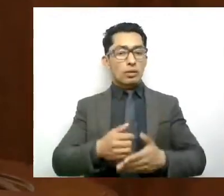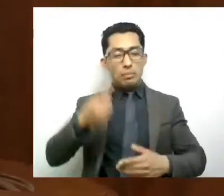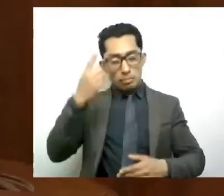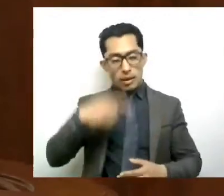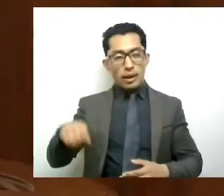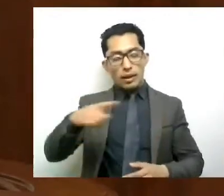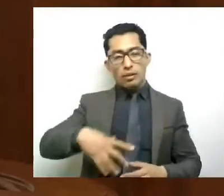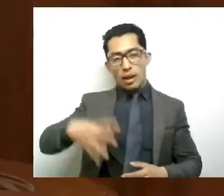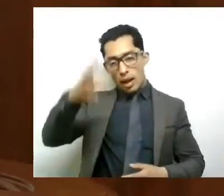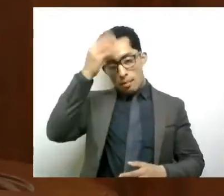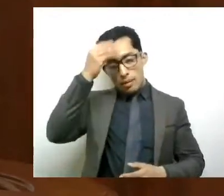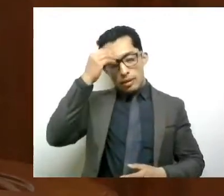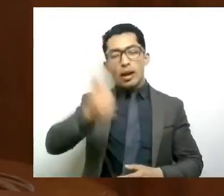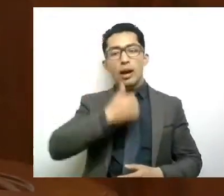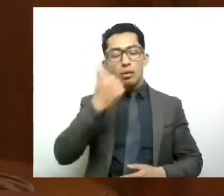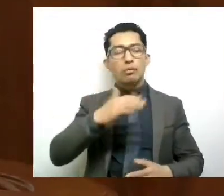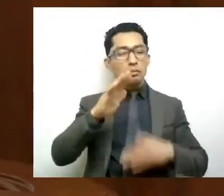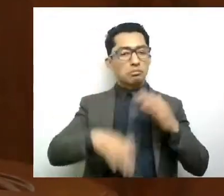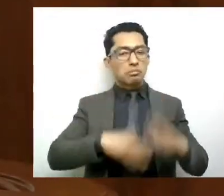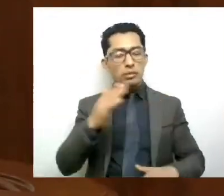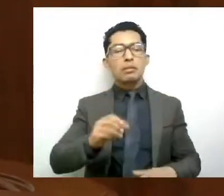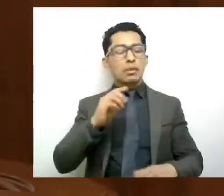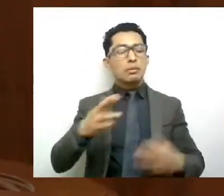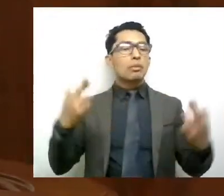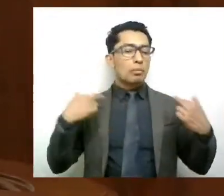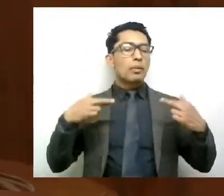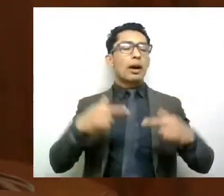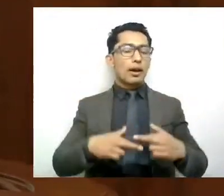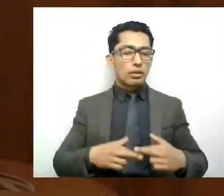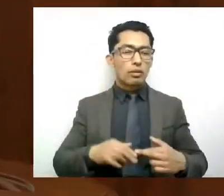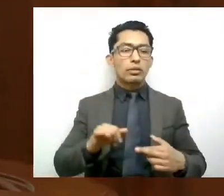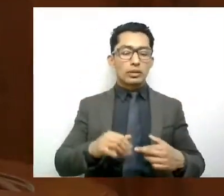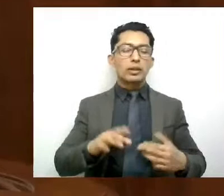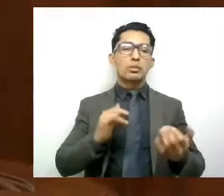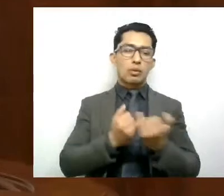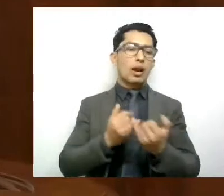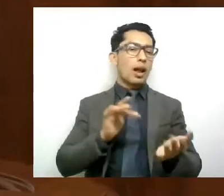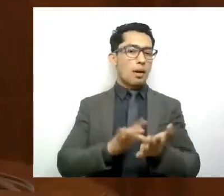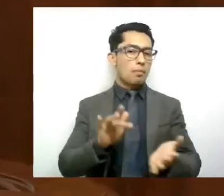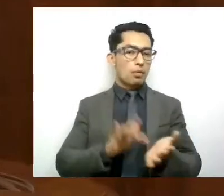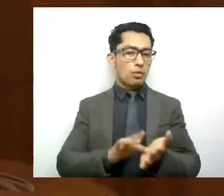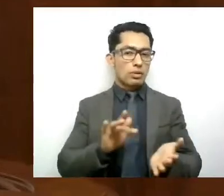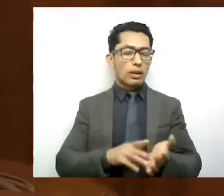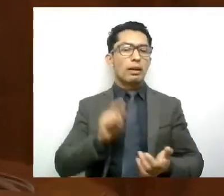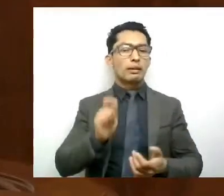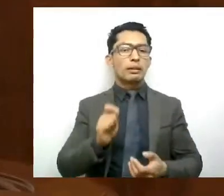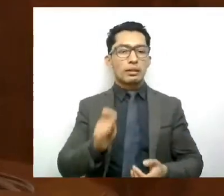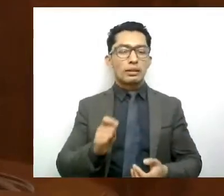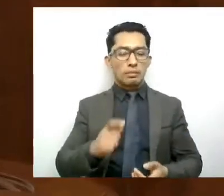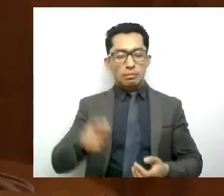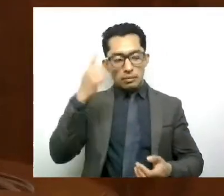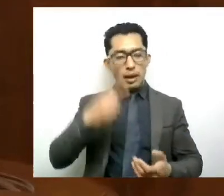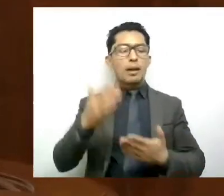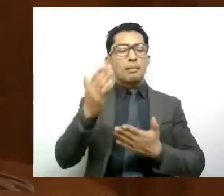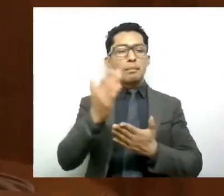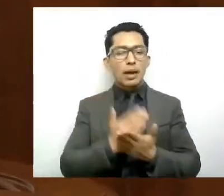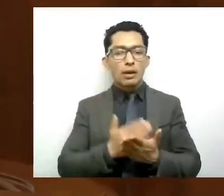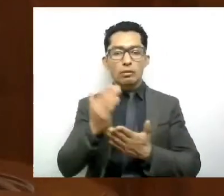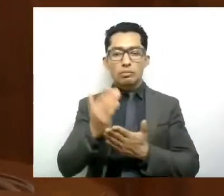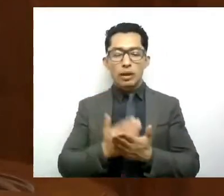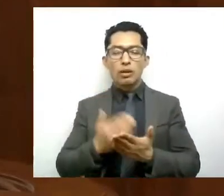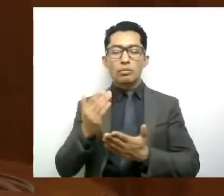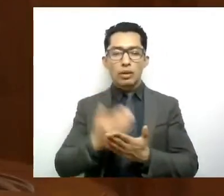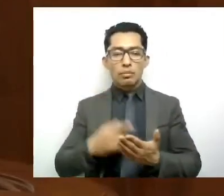los estudiantes y los docentes y contribuye significativamente a la reducción de la brecha de